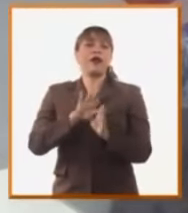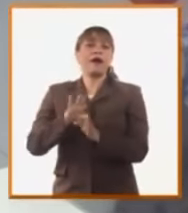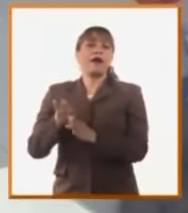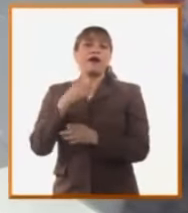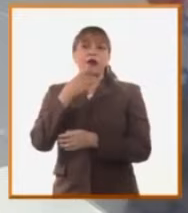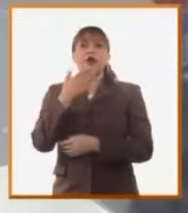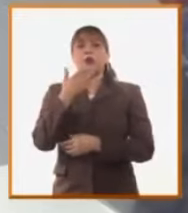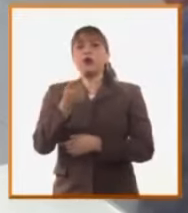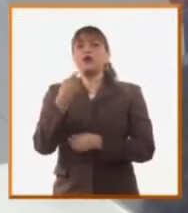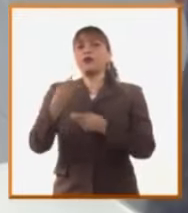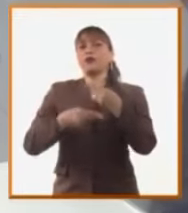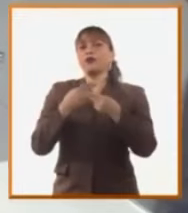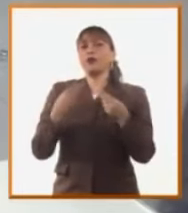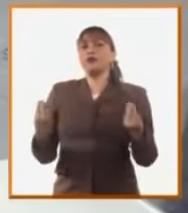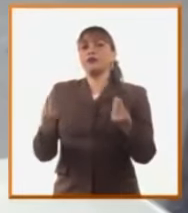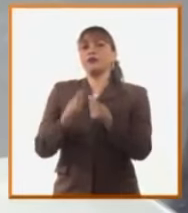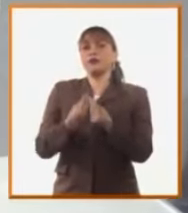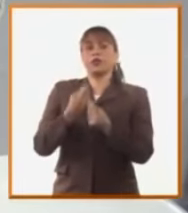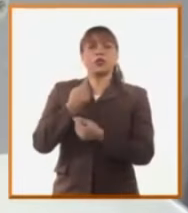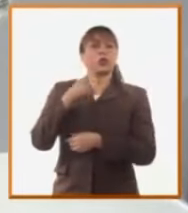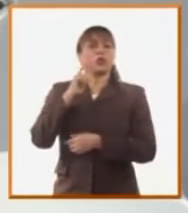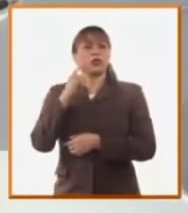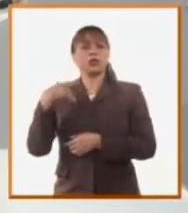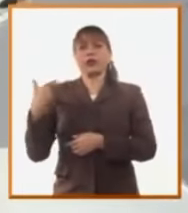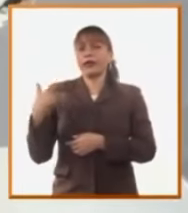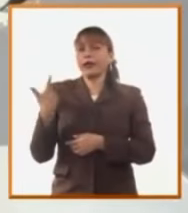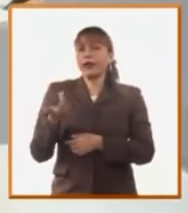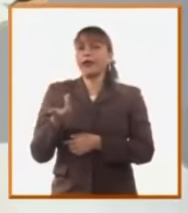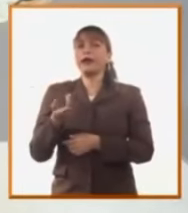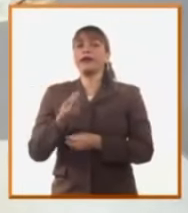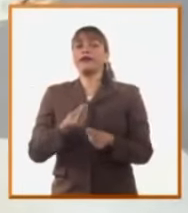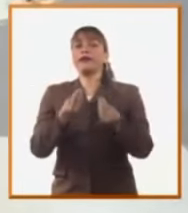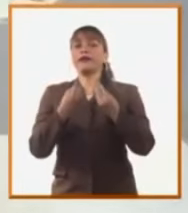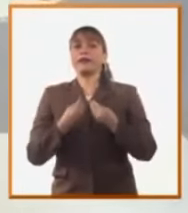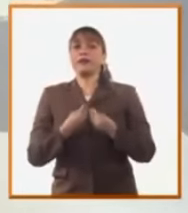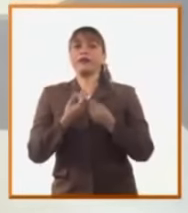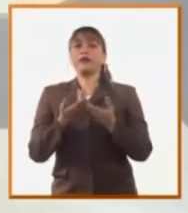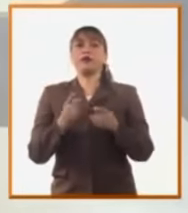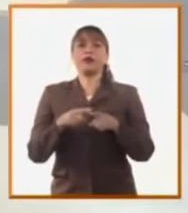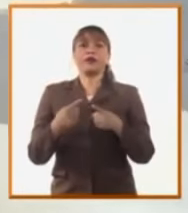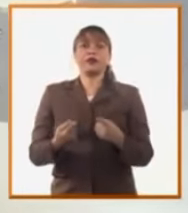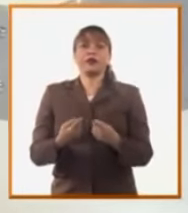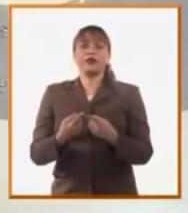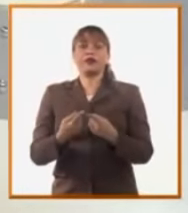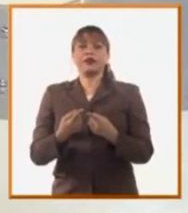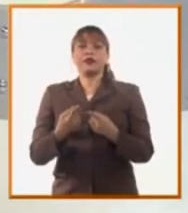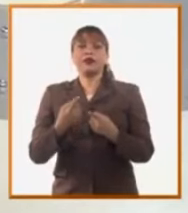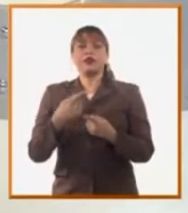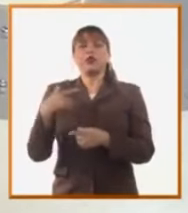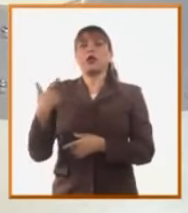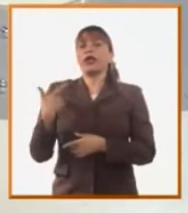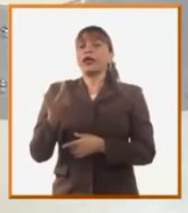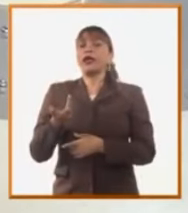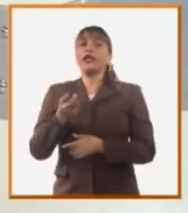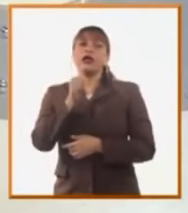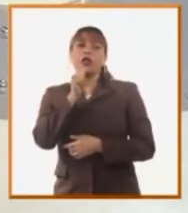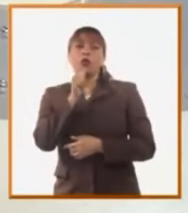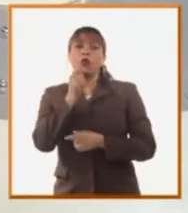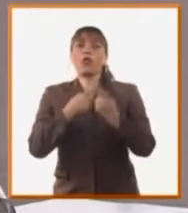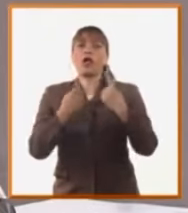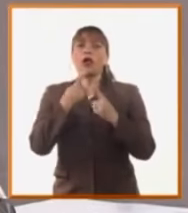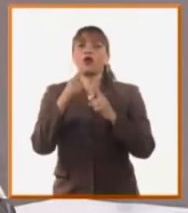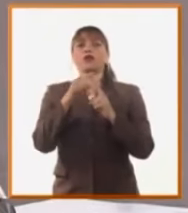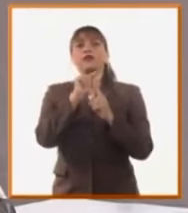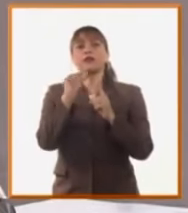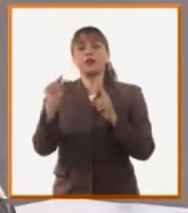Conjunto o sea se hizo oyendo sus inquietudes recibiendo su su sus inquietudes sobre sobre el tema y